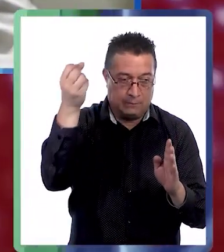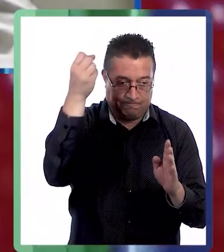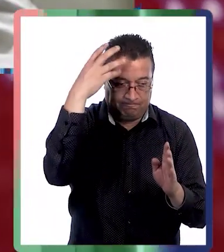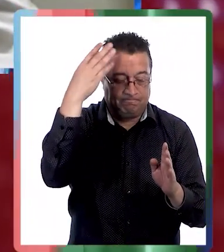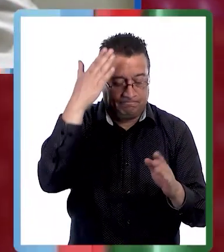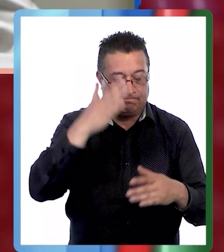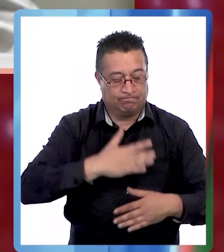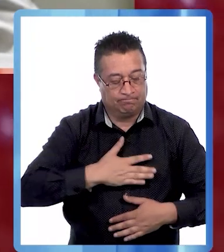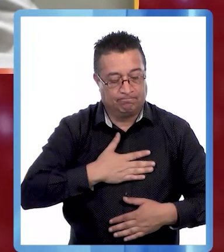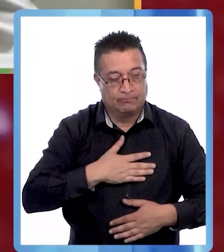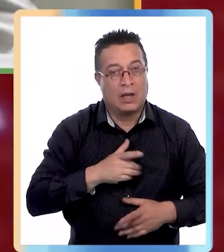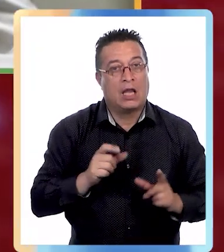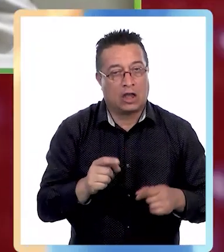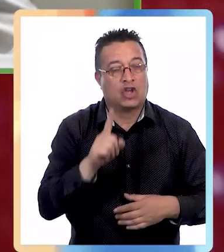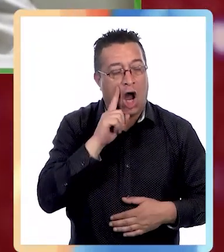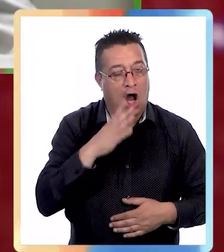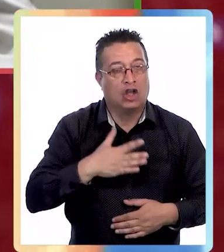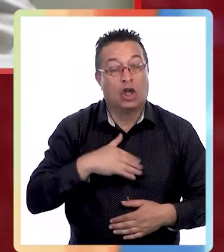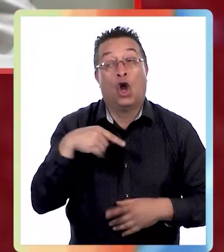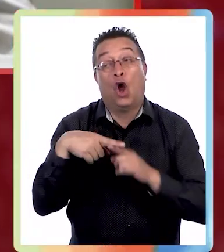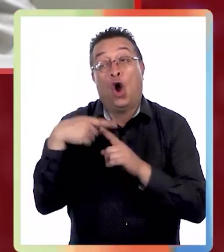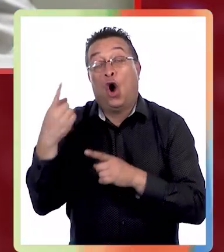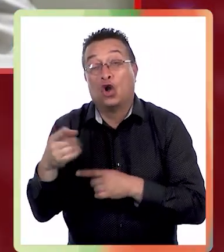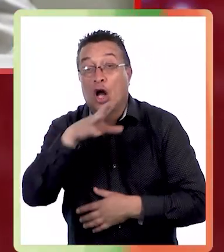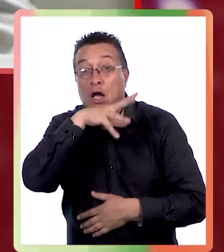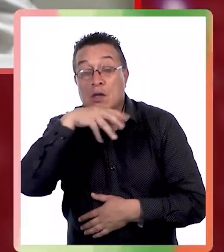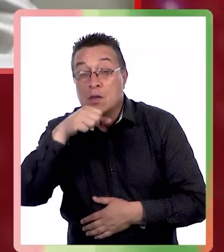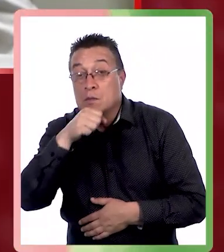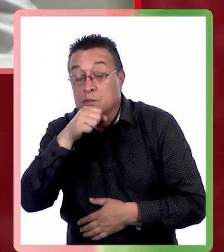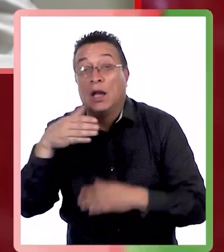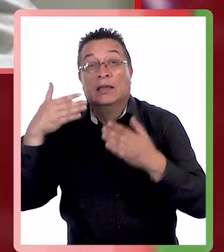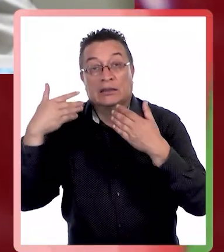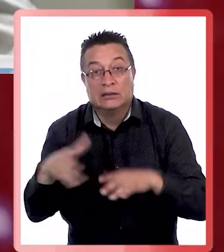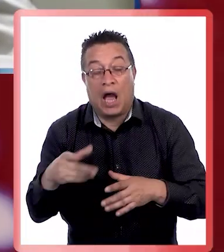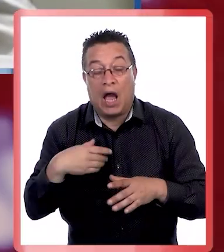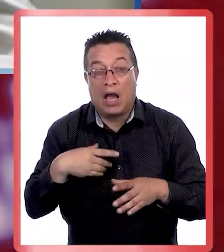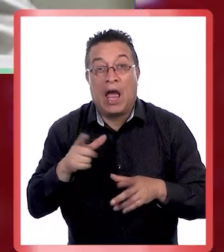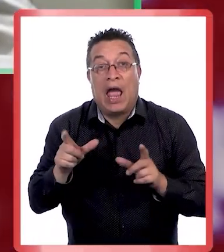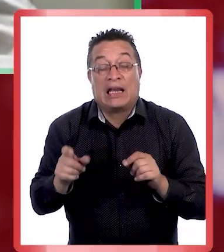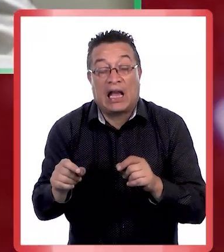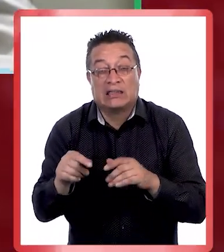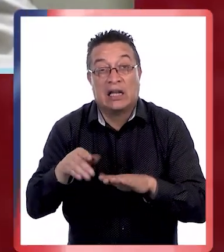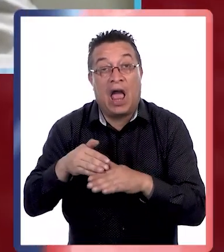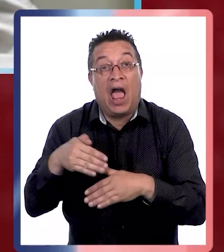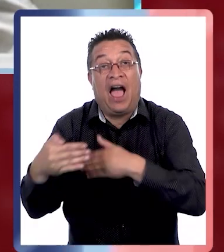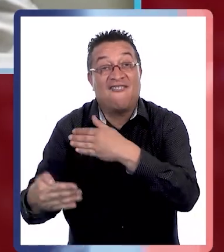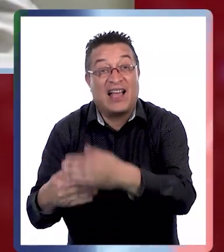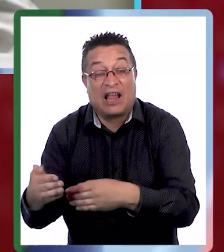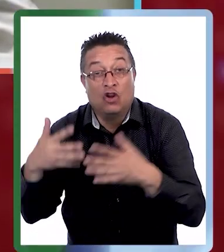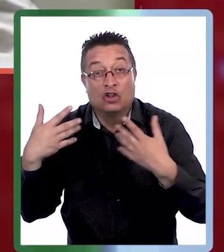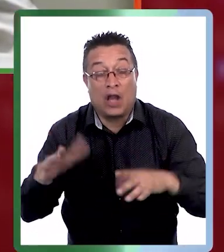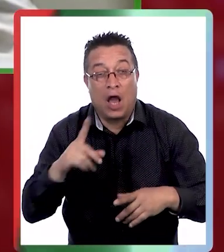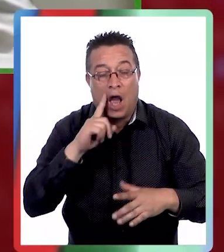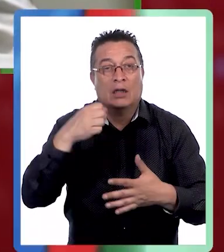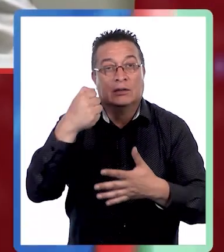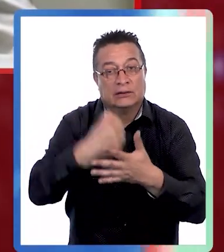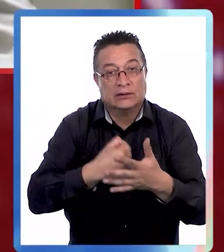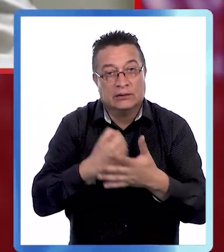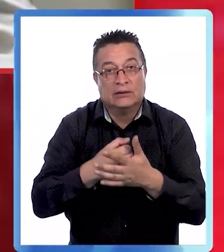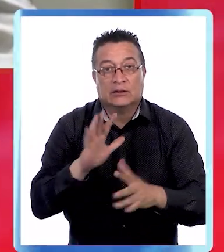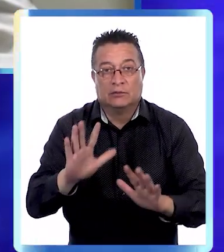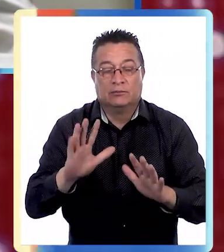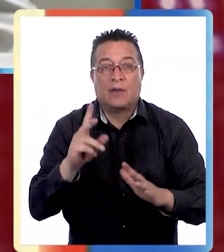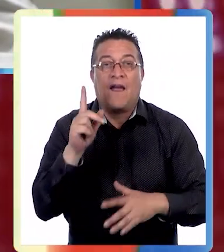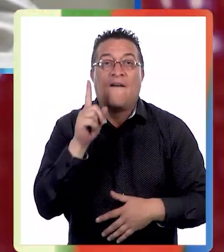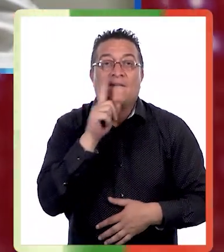enfermedad y están los casos de los adultos mayores que ya tienen un cáncer en un estado más avanzado, que se hace un poco esta lucha para que su último